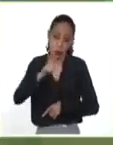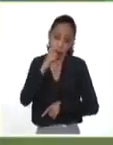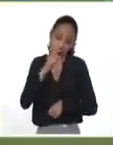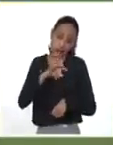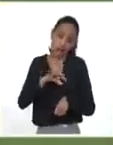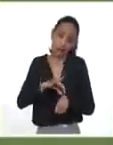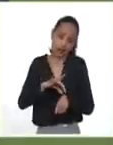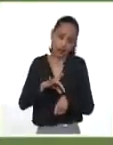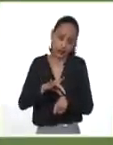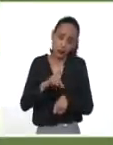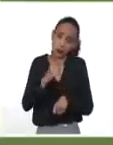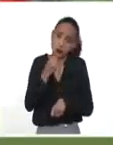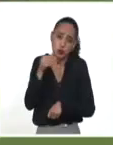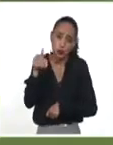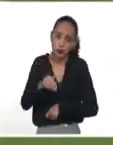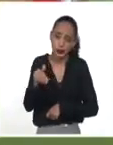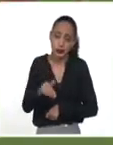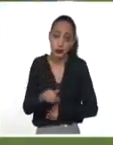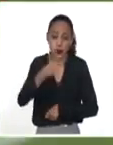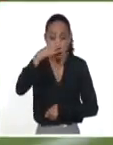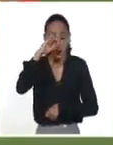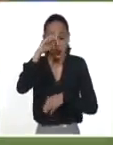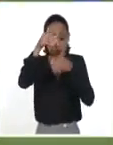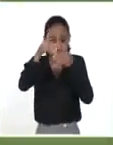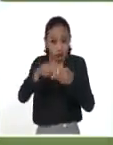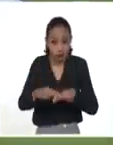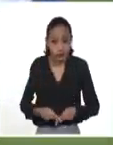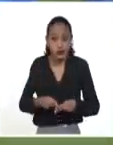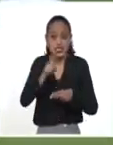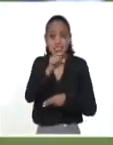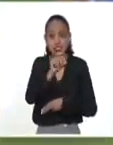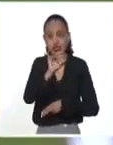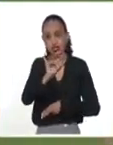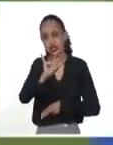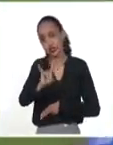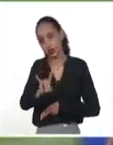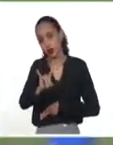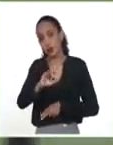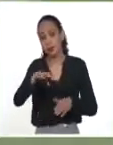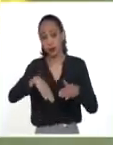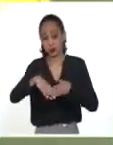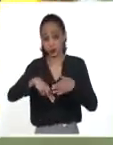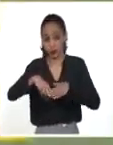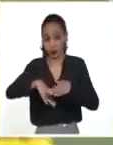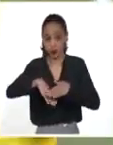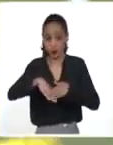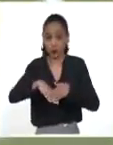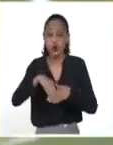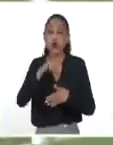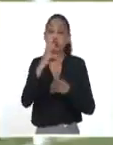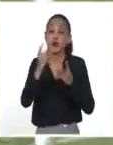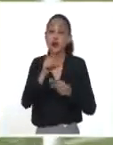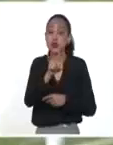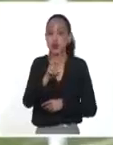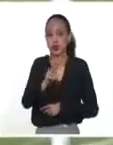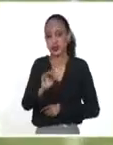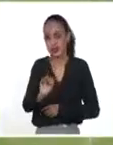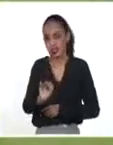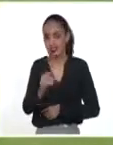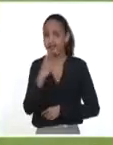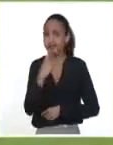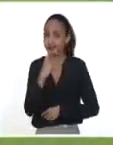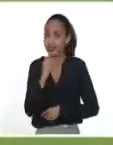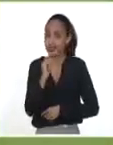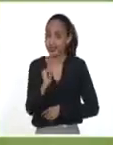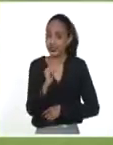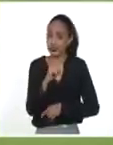lesión. Actualmente Cuba ocupa el puesto 179 en el ranking de la FIFA y es la número 27 en CONCACAF, bien lejos de lo que se